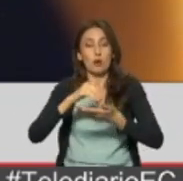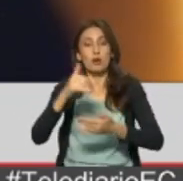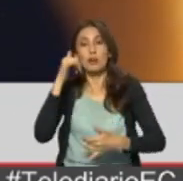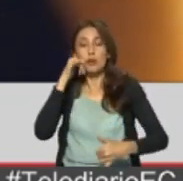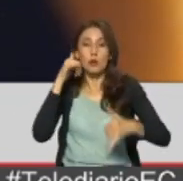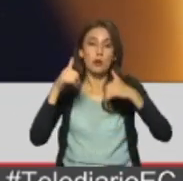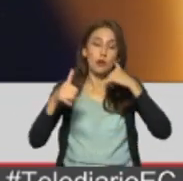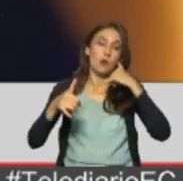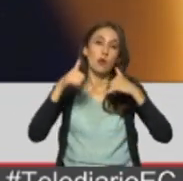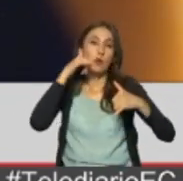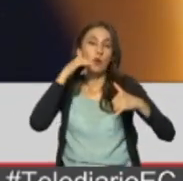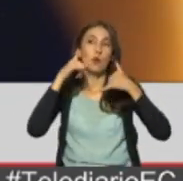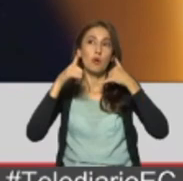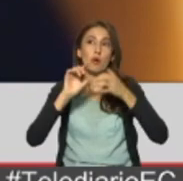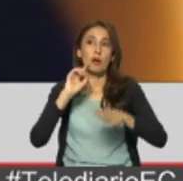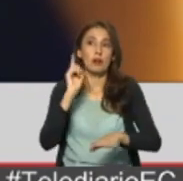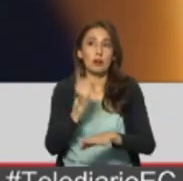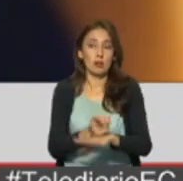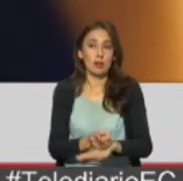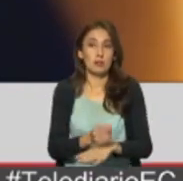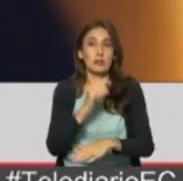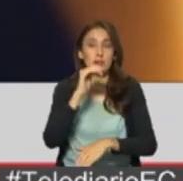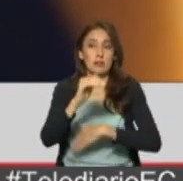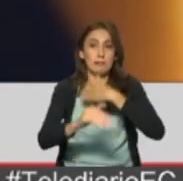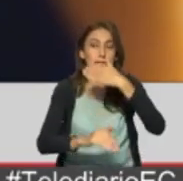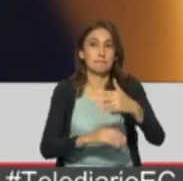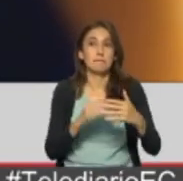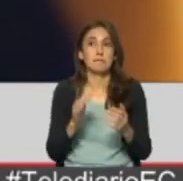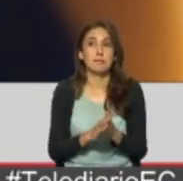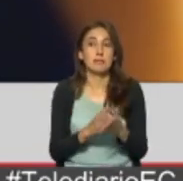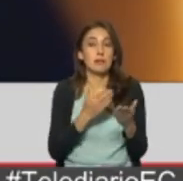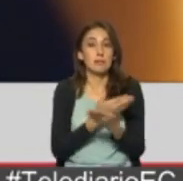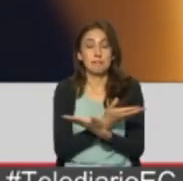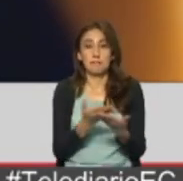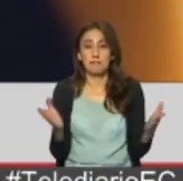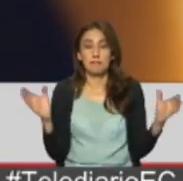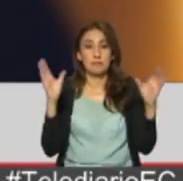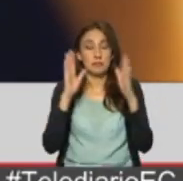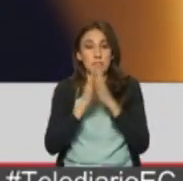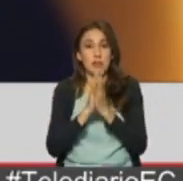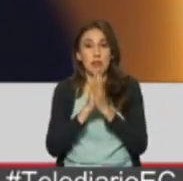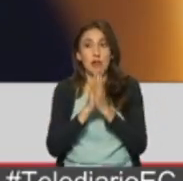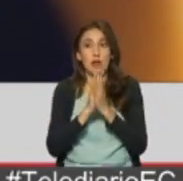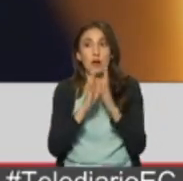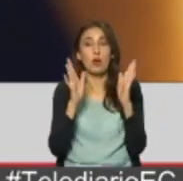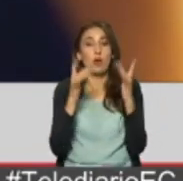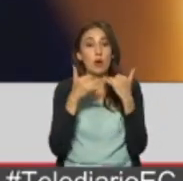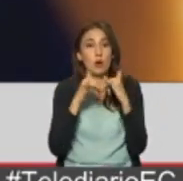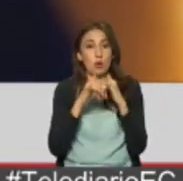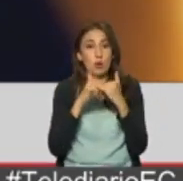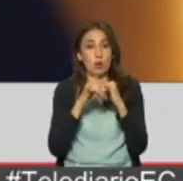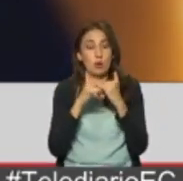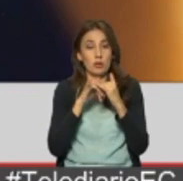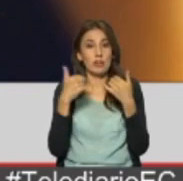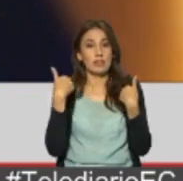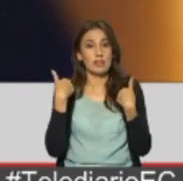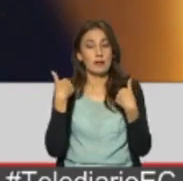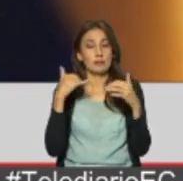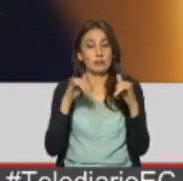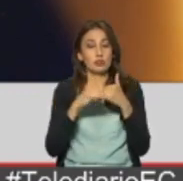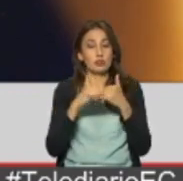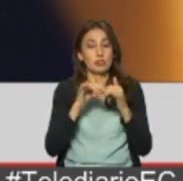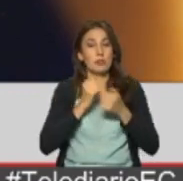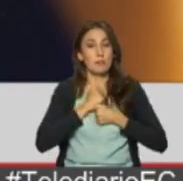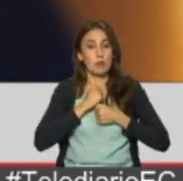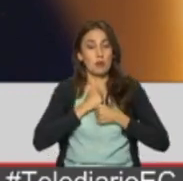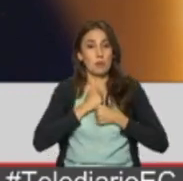Estamos en tiempo real a través de nuestro chat. Tengo un chat exclusivo para ellos por tratarse de una situación especial en la que